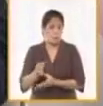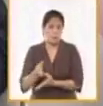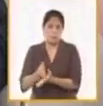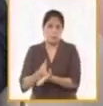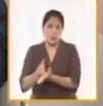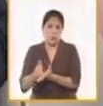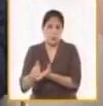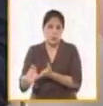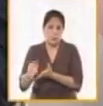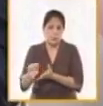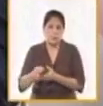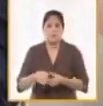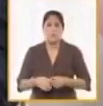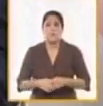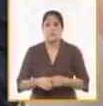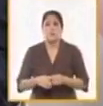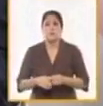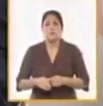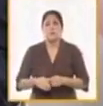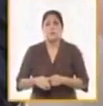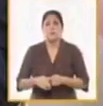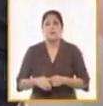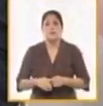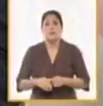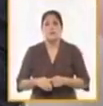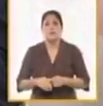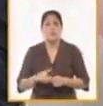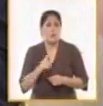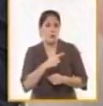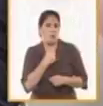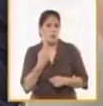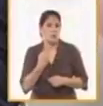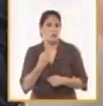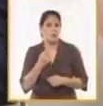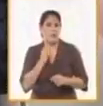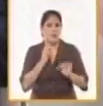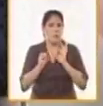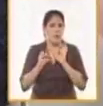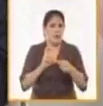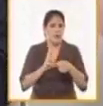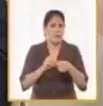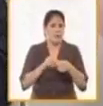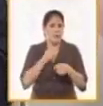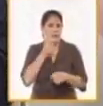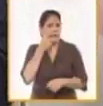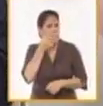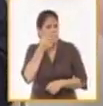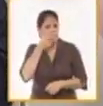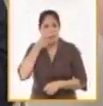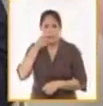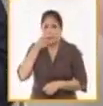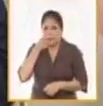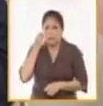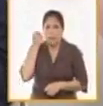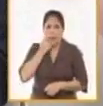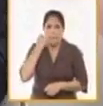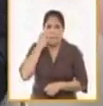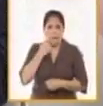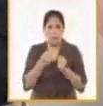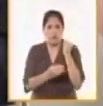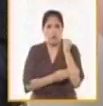continuaban en ese proceso, ¿no? Nuestras fuerzas de seguridad se fueron consolidando, se fueron, digamos,